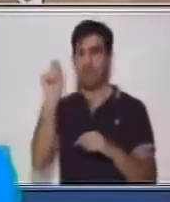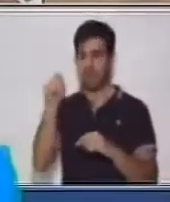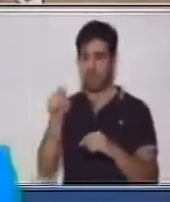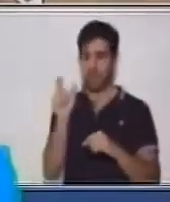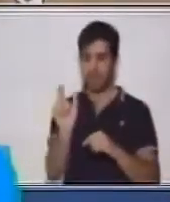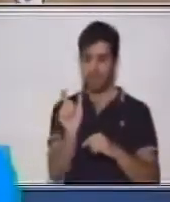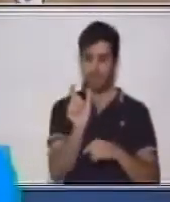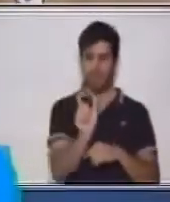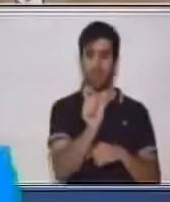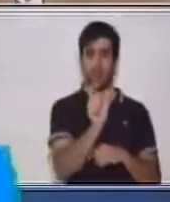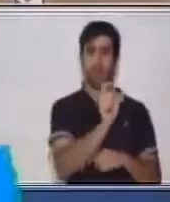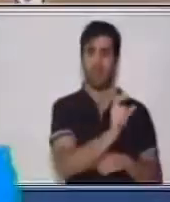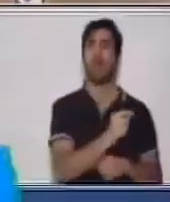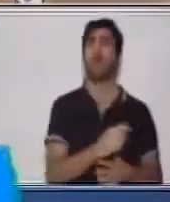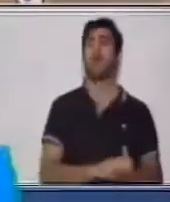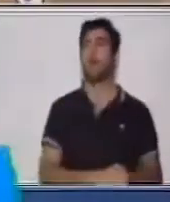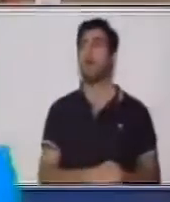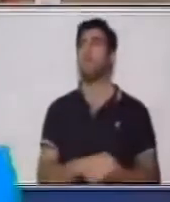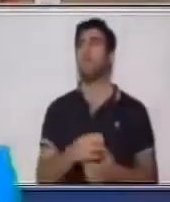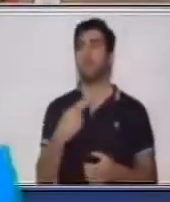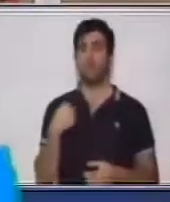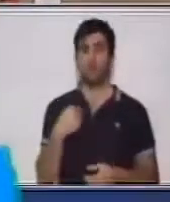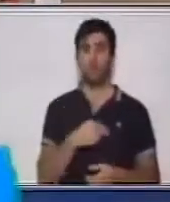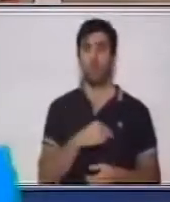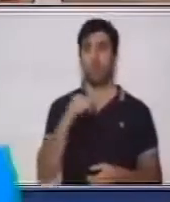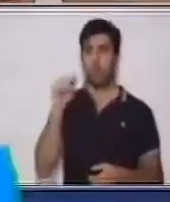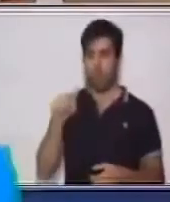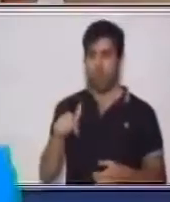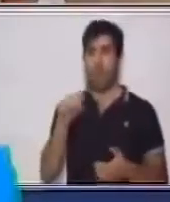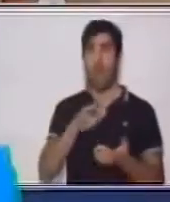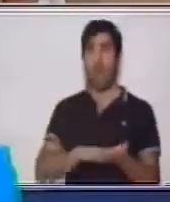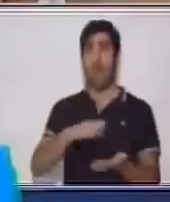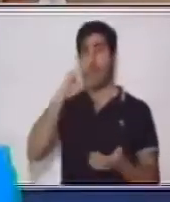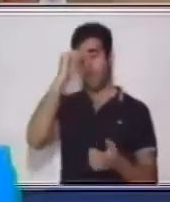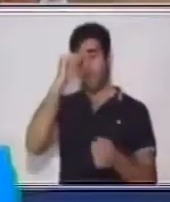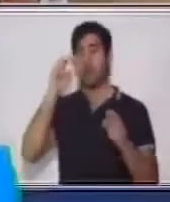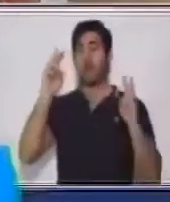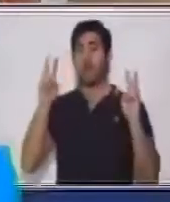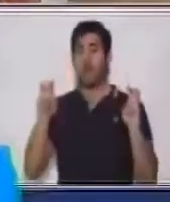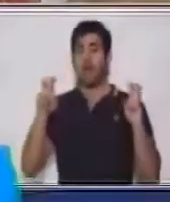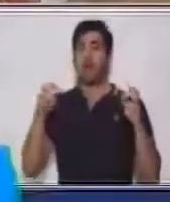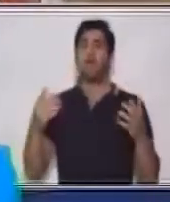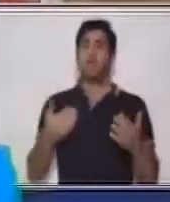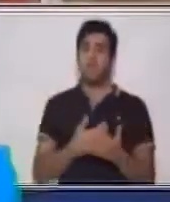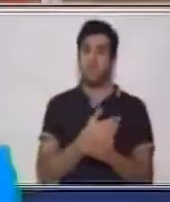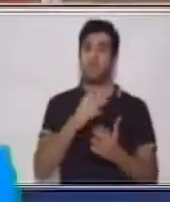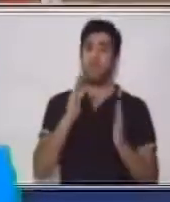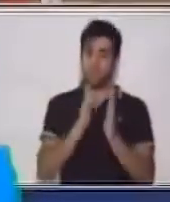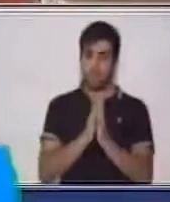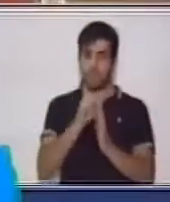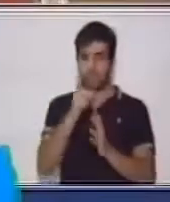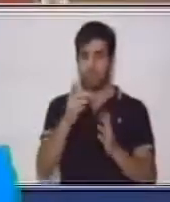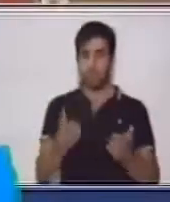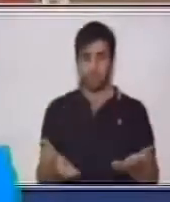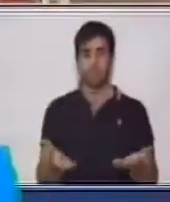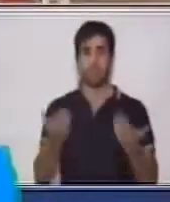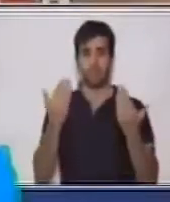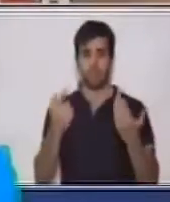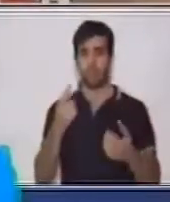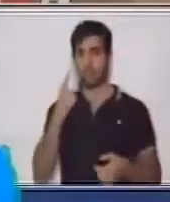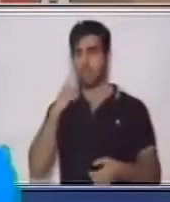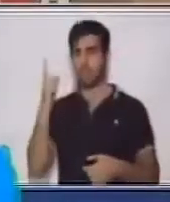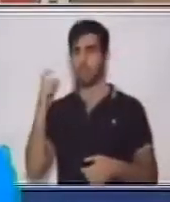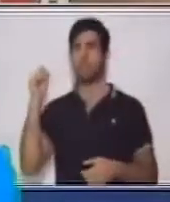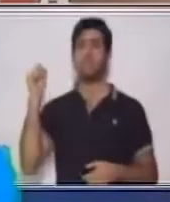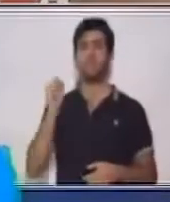Hoy aprenderemos un tema nuevo. Pero antes de eso, quiero que se levanten ahí donde estén y vamos a bailar y cantar